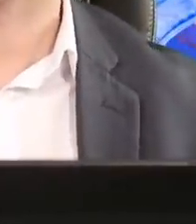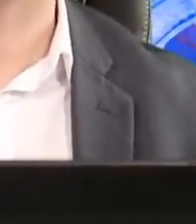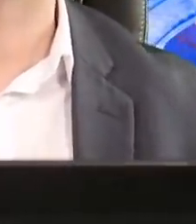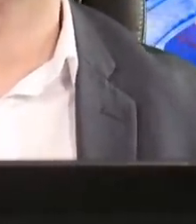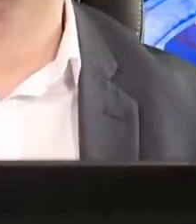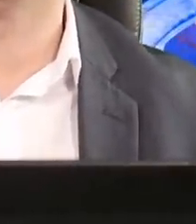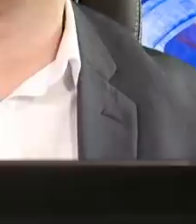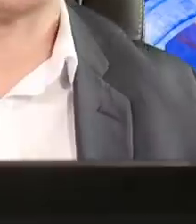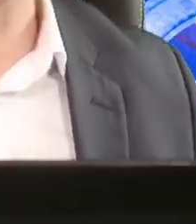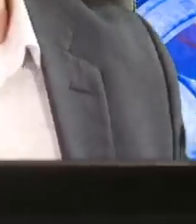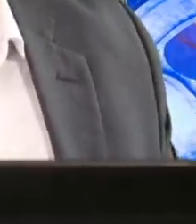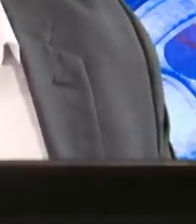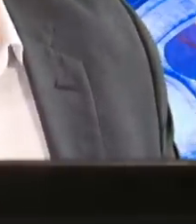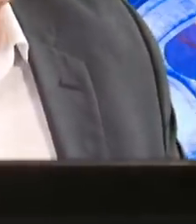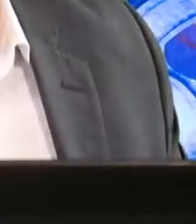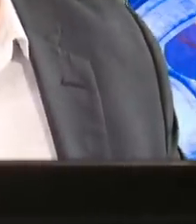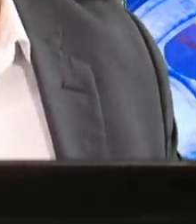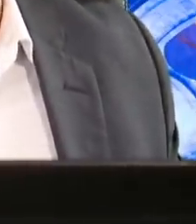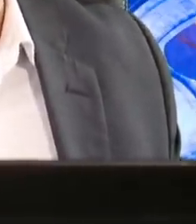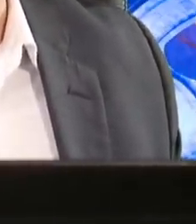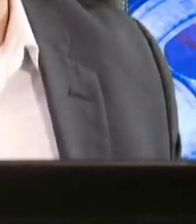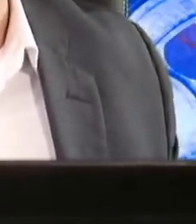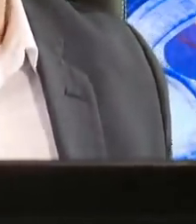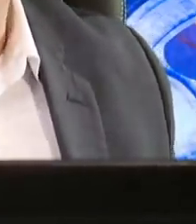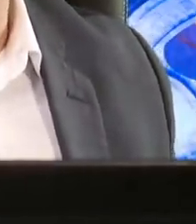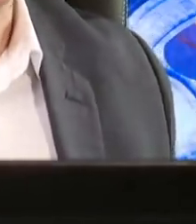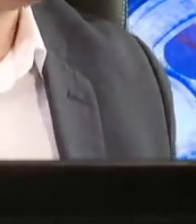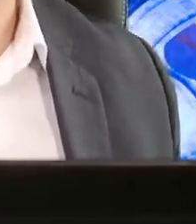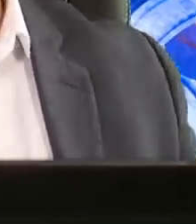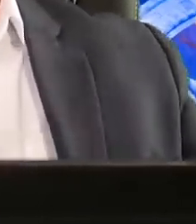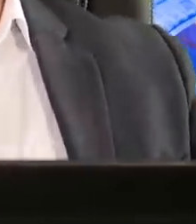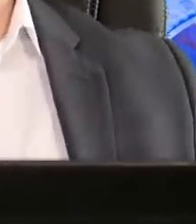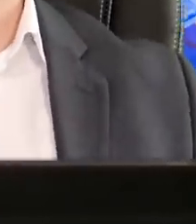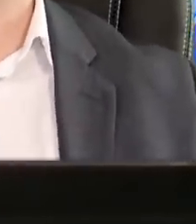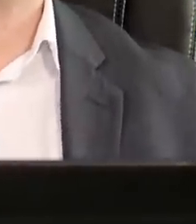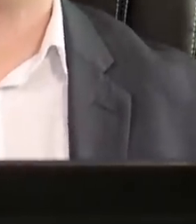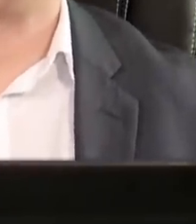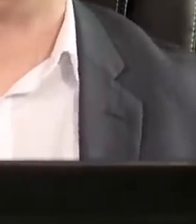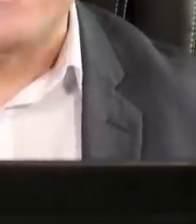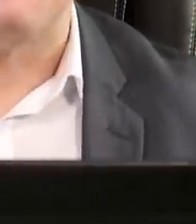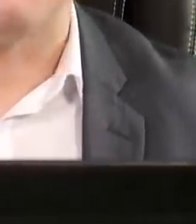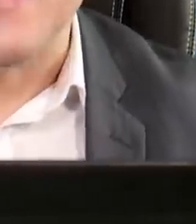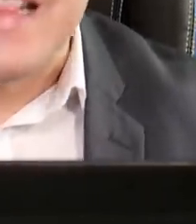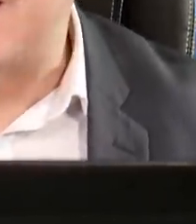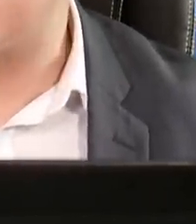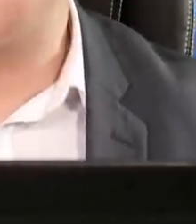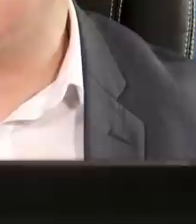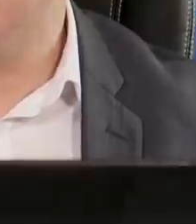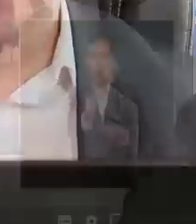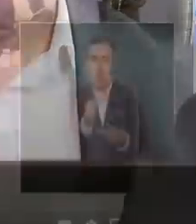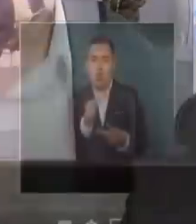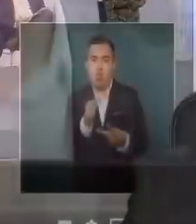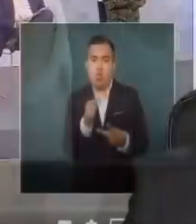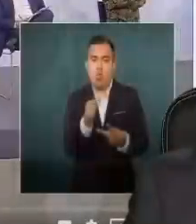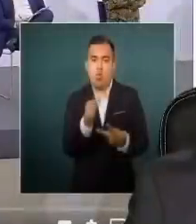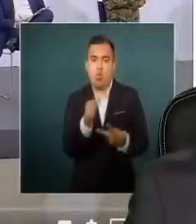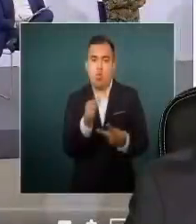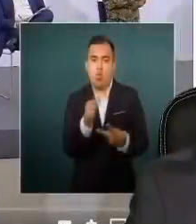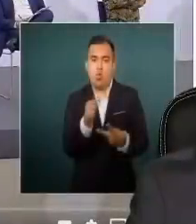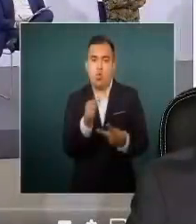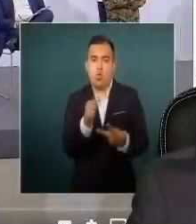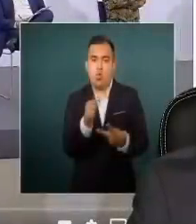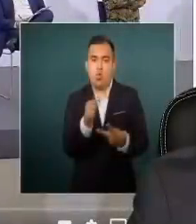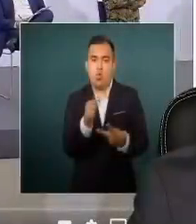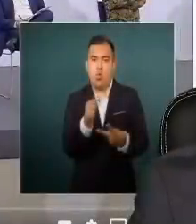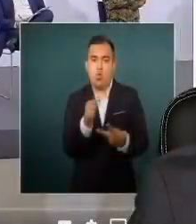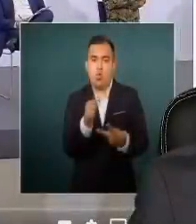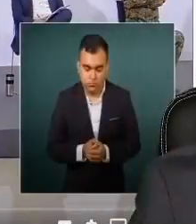que eso juncal valiente definitivamente nos orgullece pues definitivamente que sí y que hizo